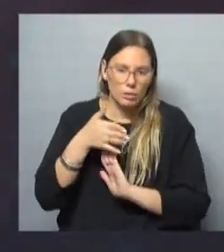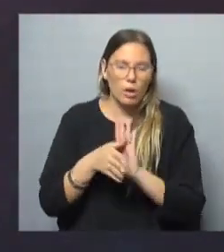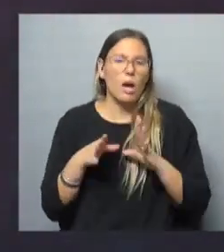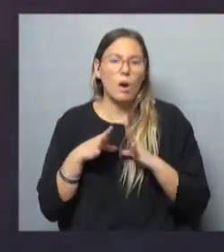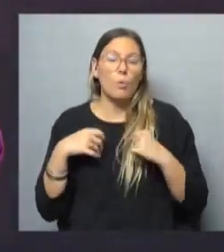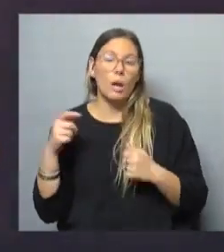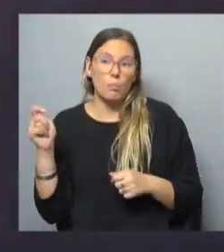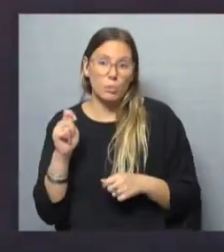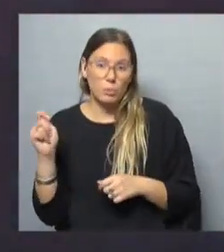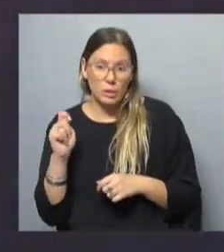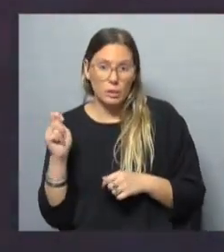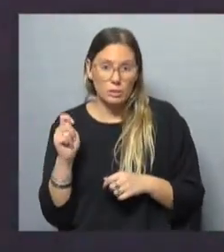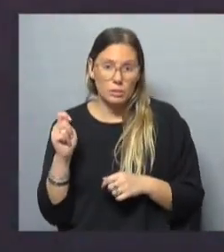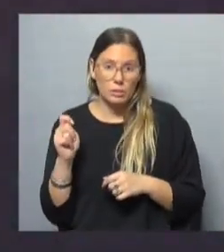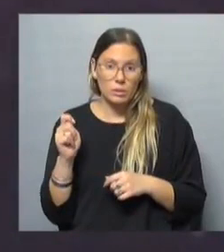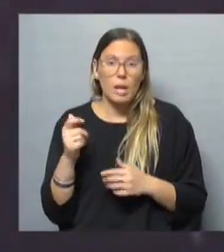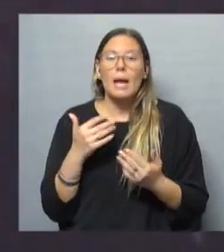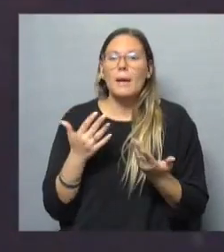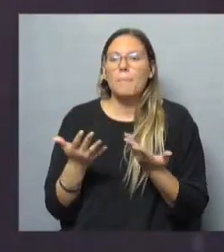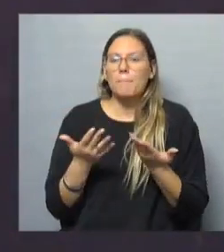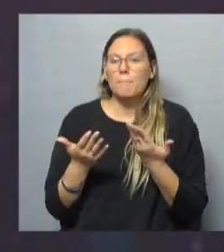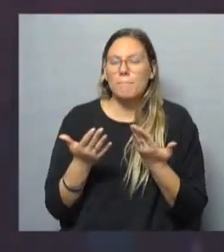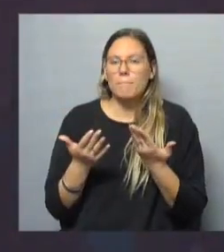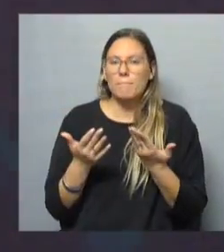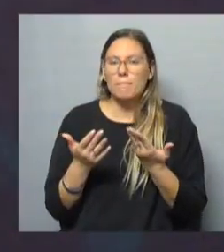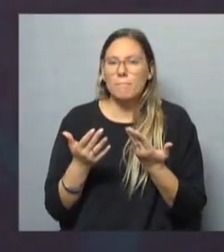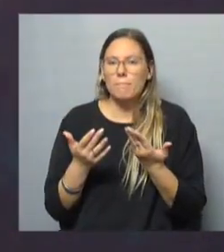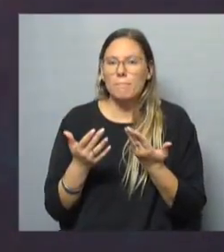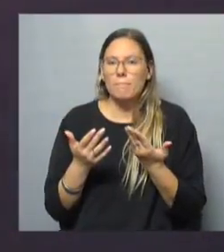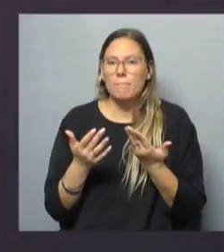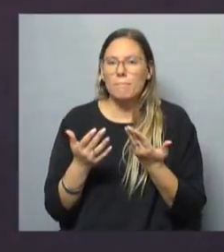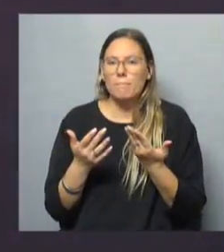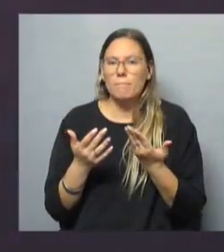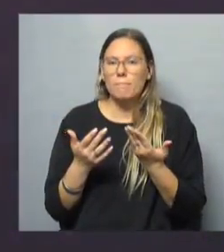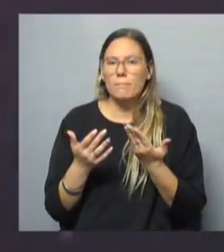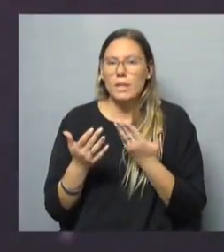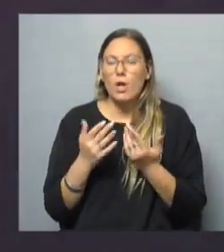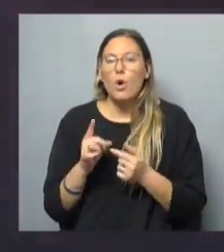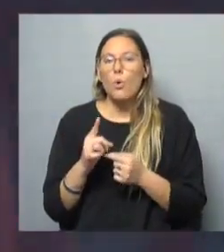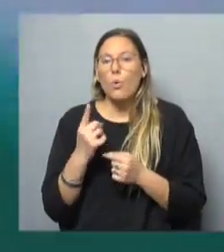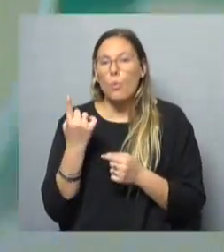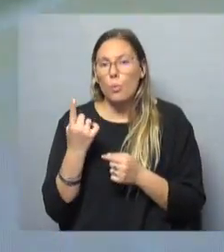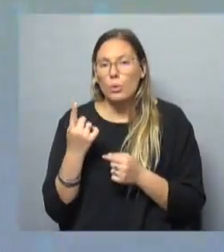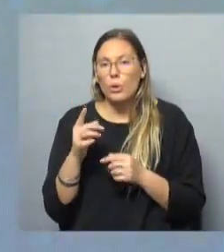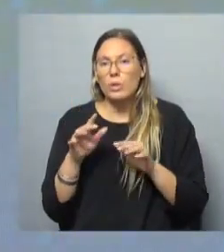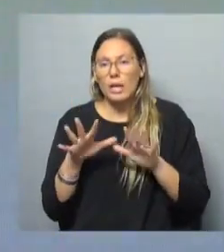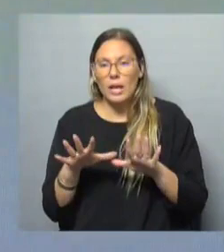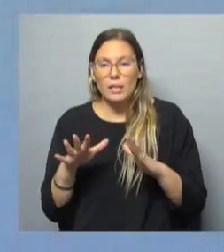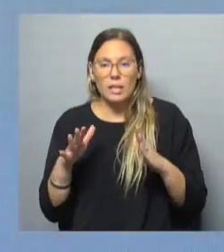bueno, parece que bueno, esto de que hayan 1 de cada 10